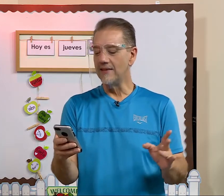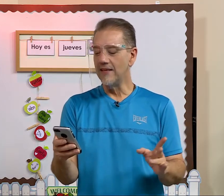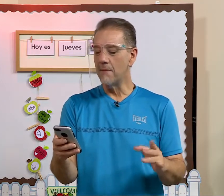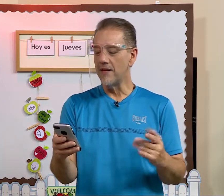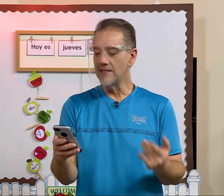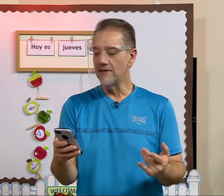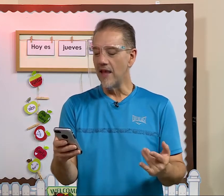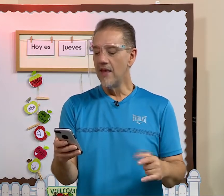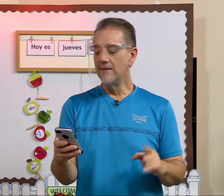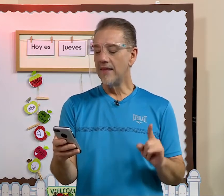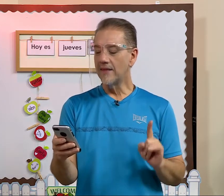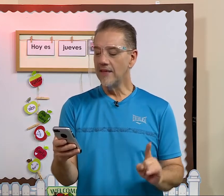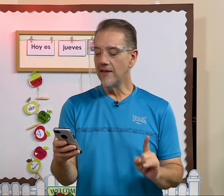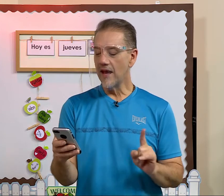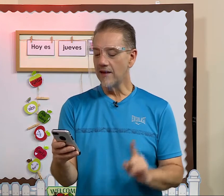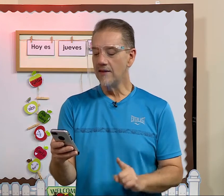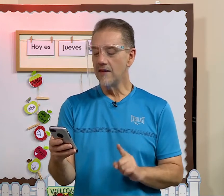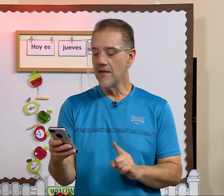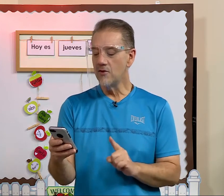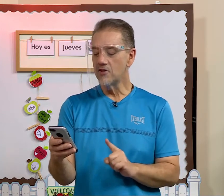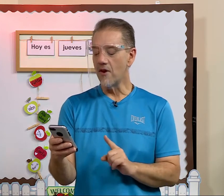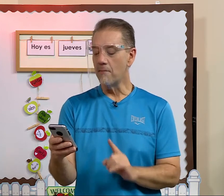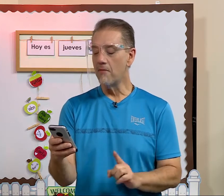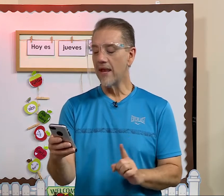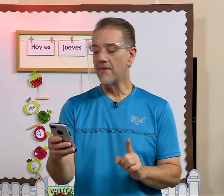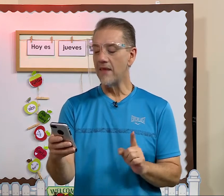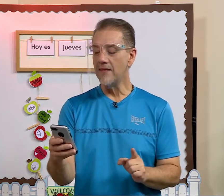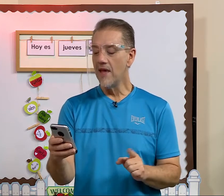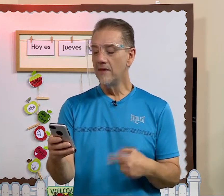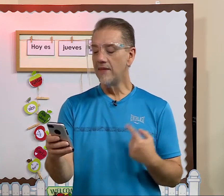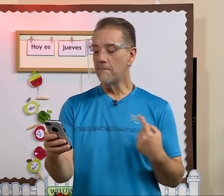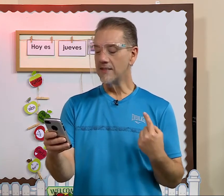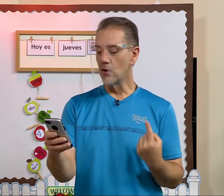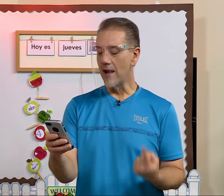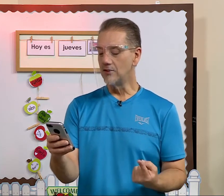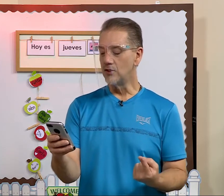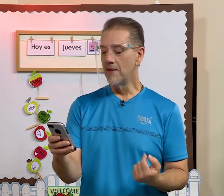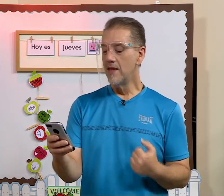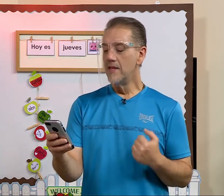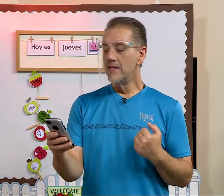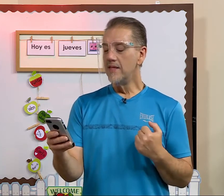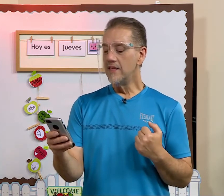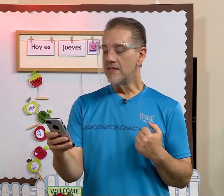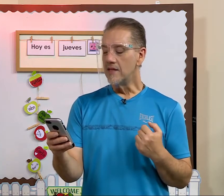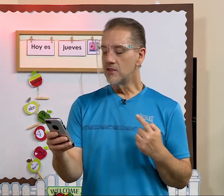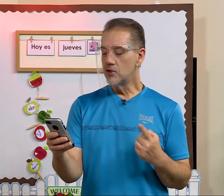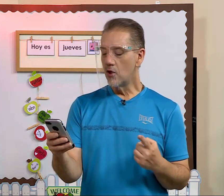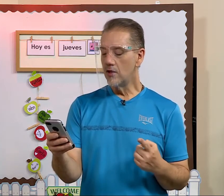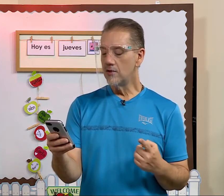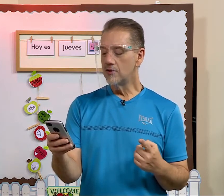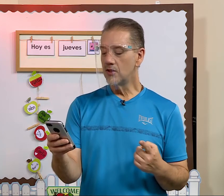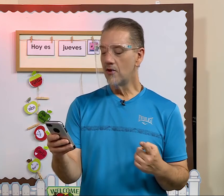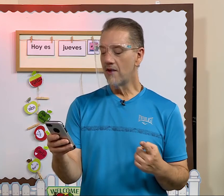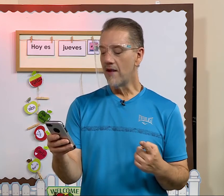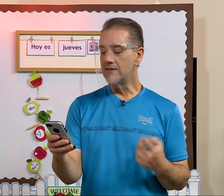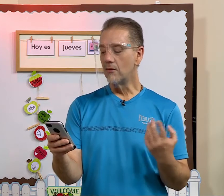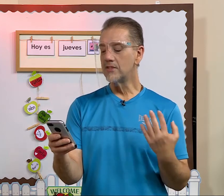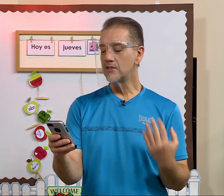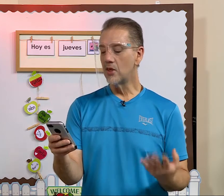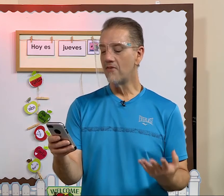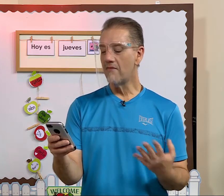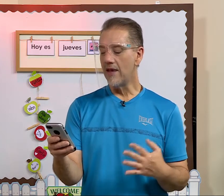días, Valentina presente, del Kinder Jardín de Niños República de Haití, de Paso Ancho. Y dice, soy solo